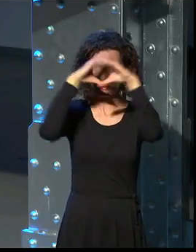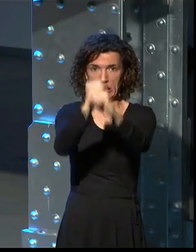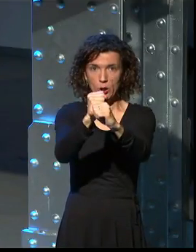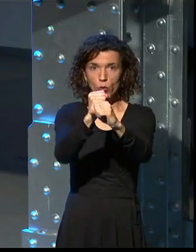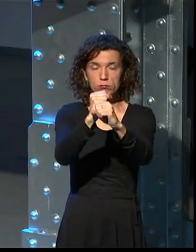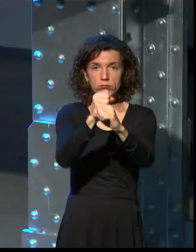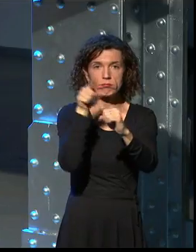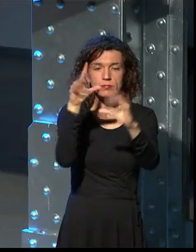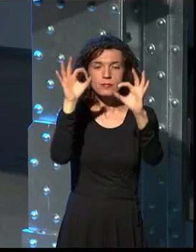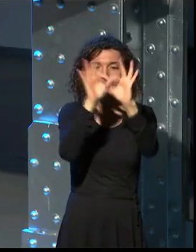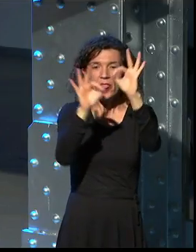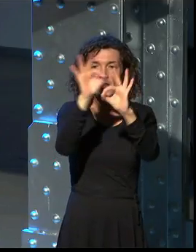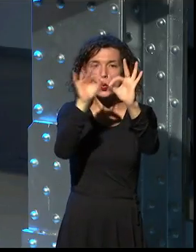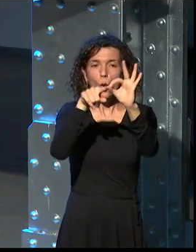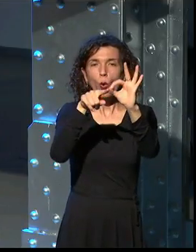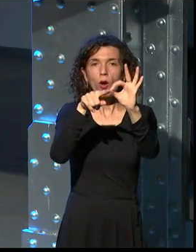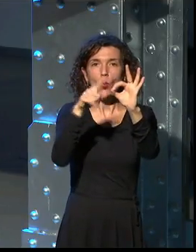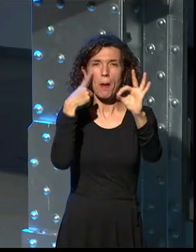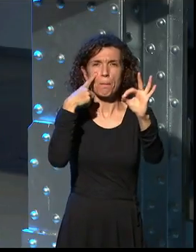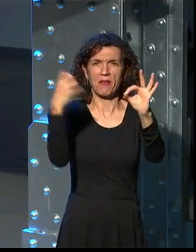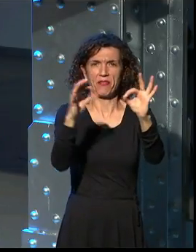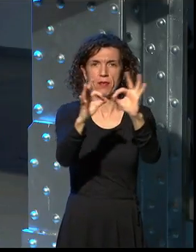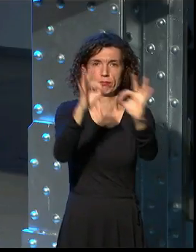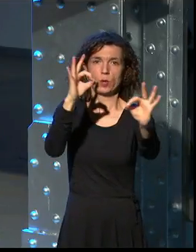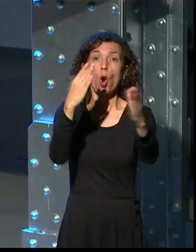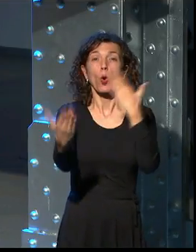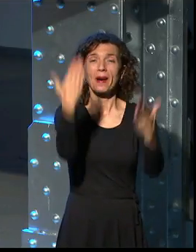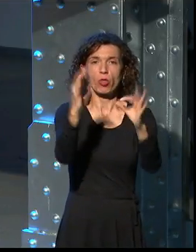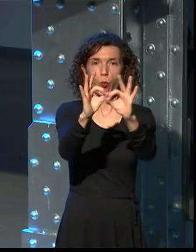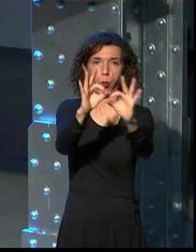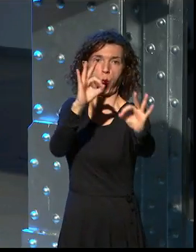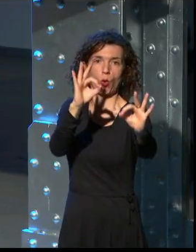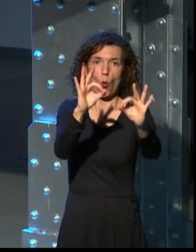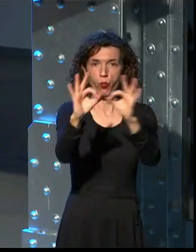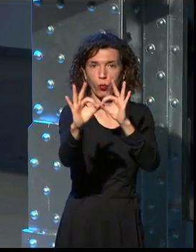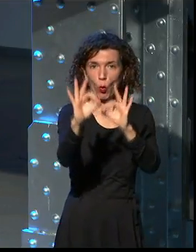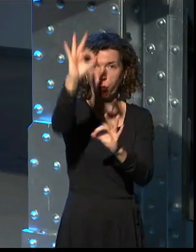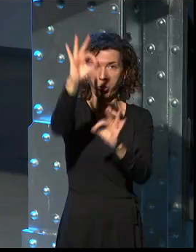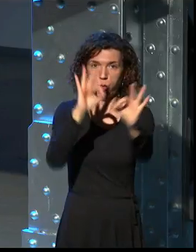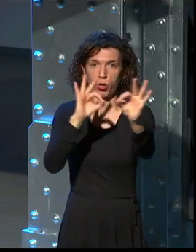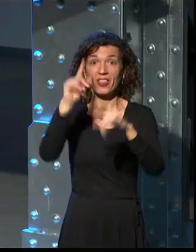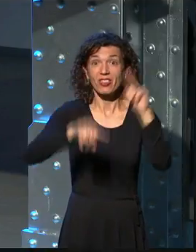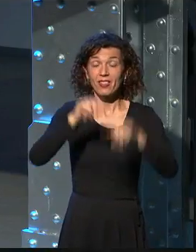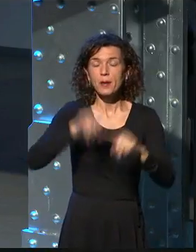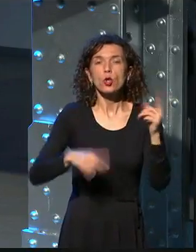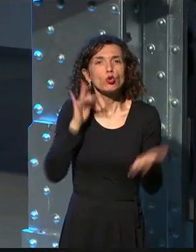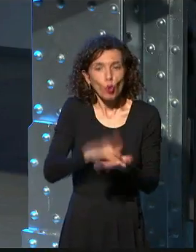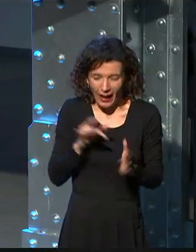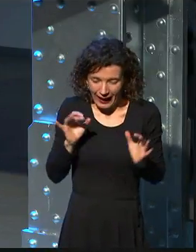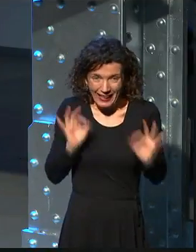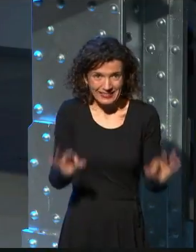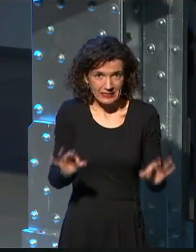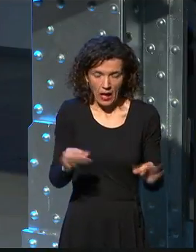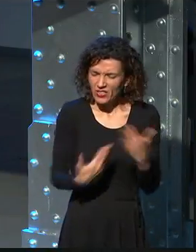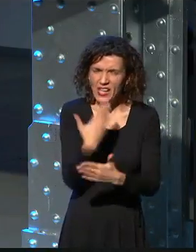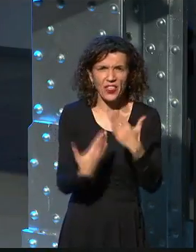atención se vuelve más sobresaliente en comparación con los otros. Esto ocurre en todo momento,